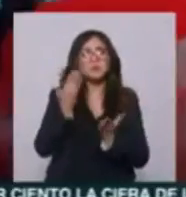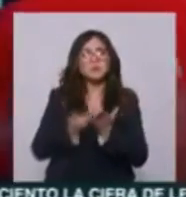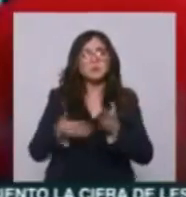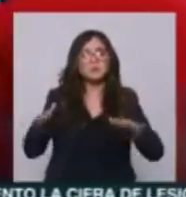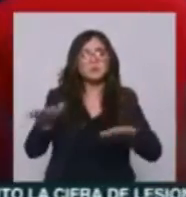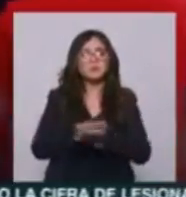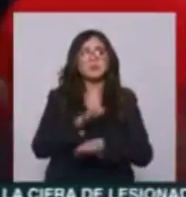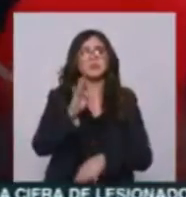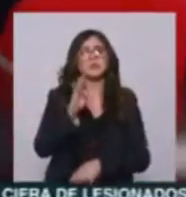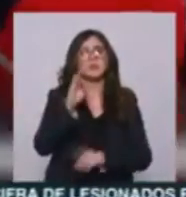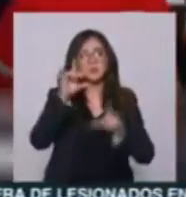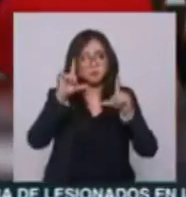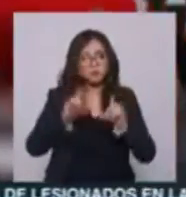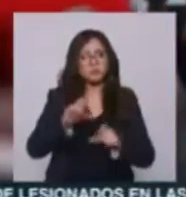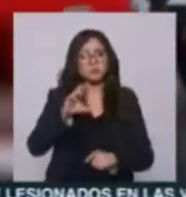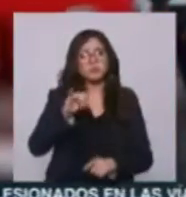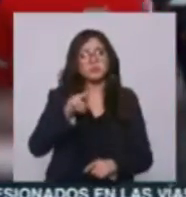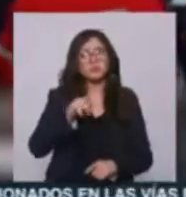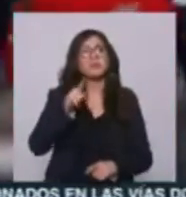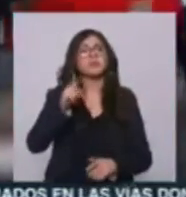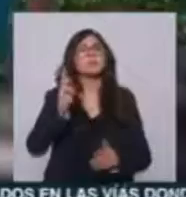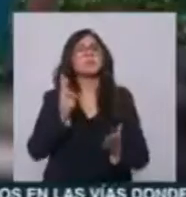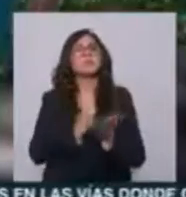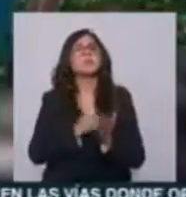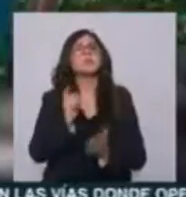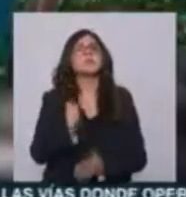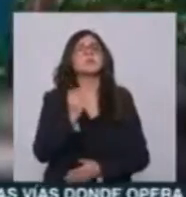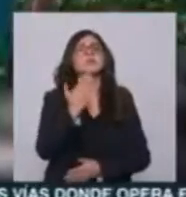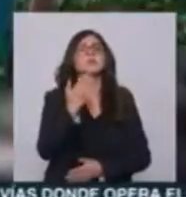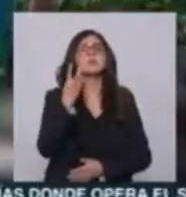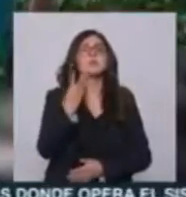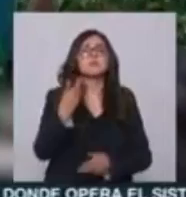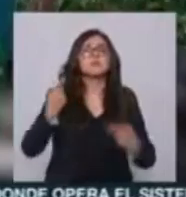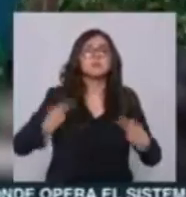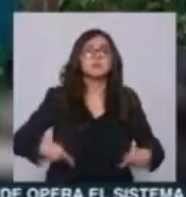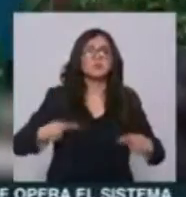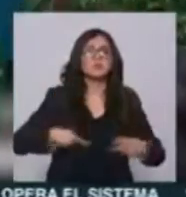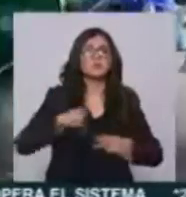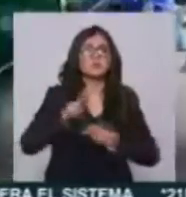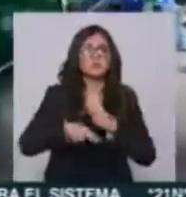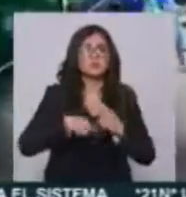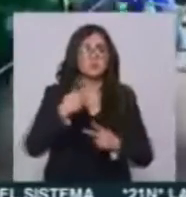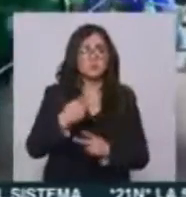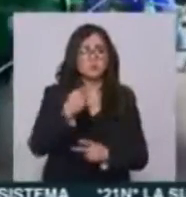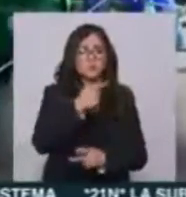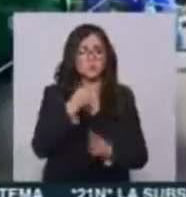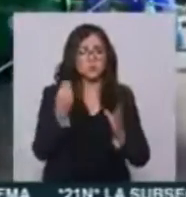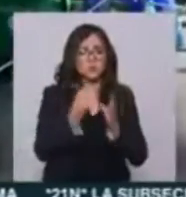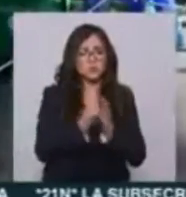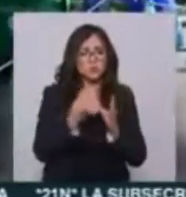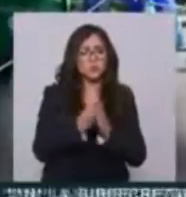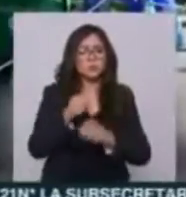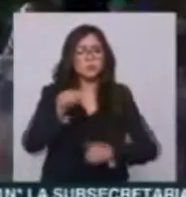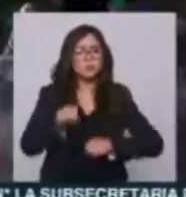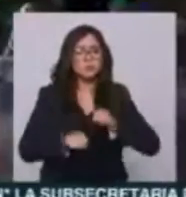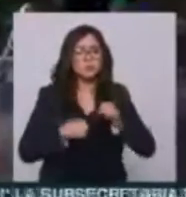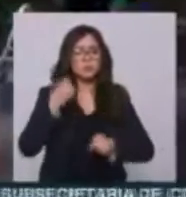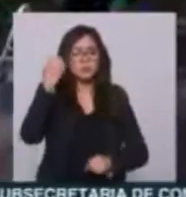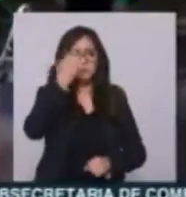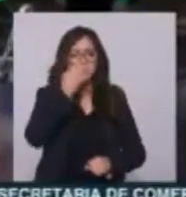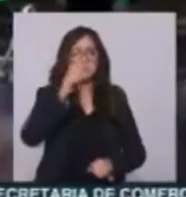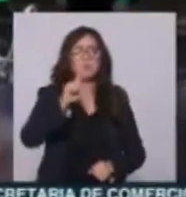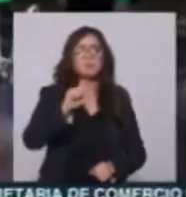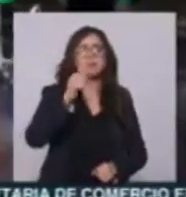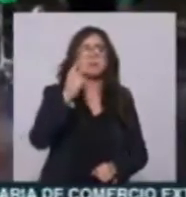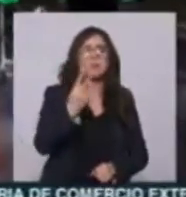fotocívicas. Con las sanciones correspondientes, 53 ciudadanos han asistido a los cursos en la biciescuela y 22 han